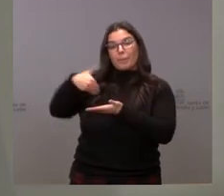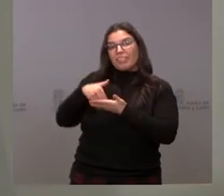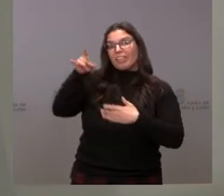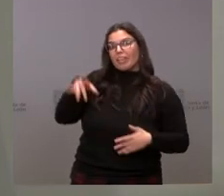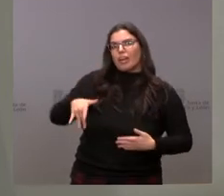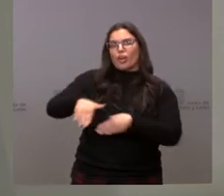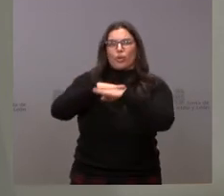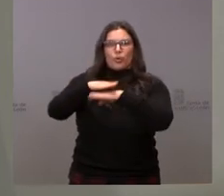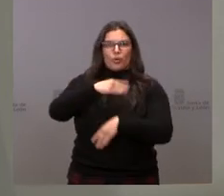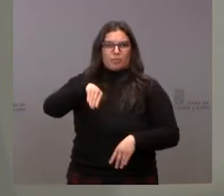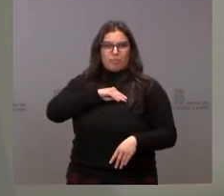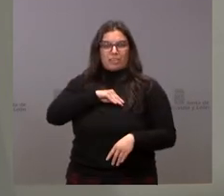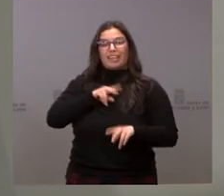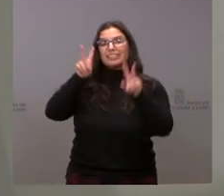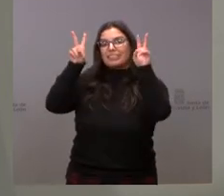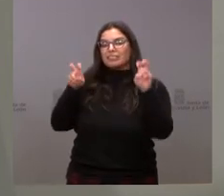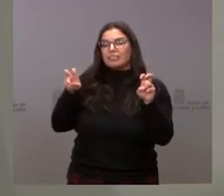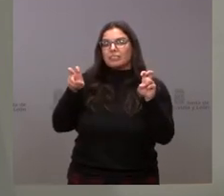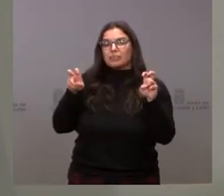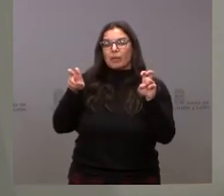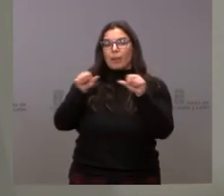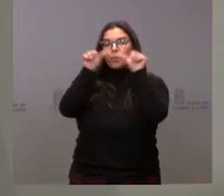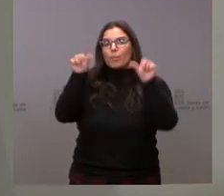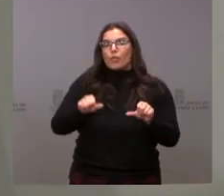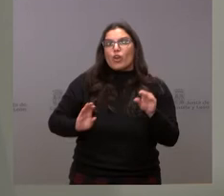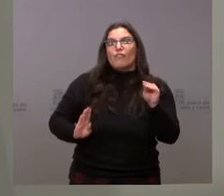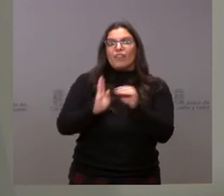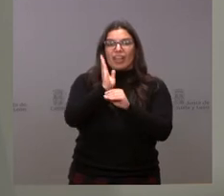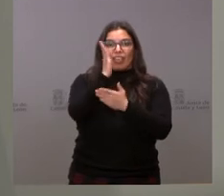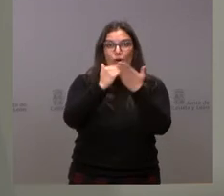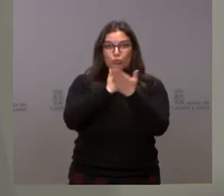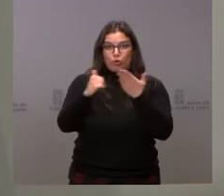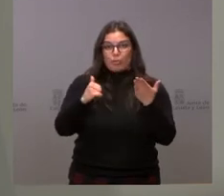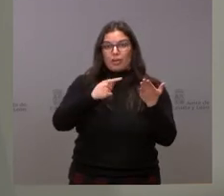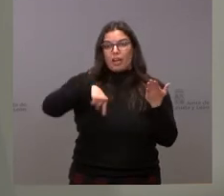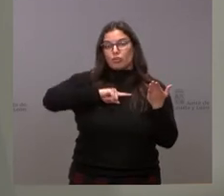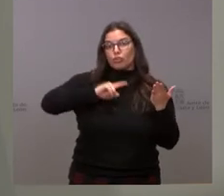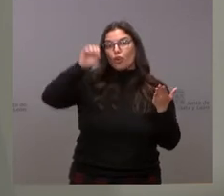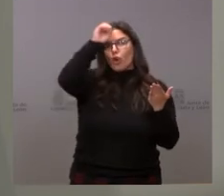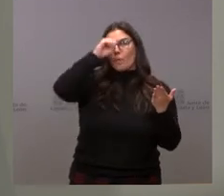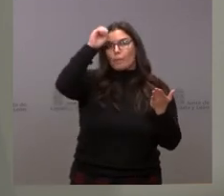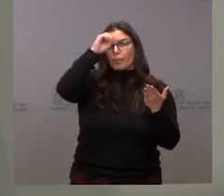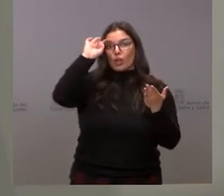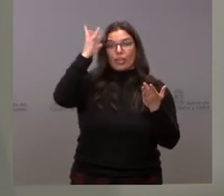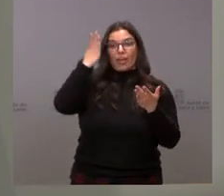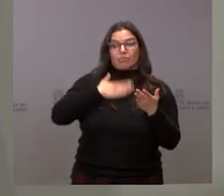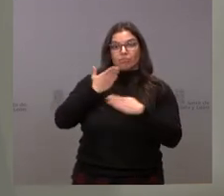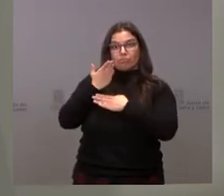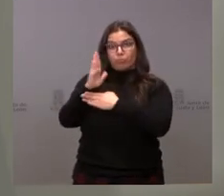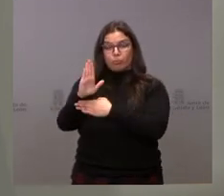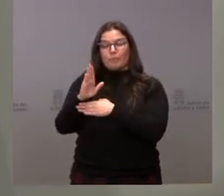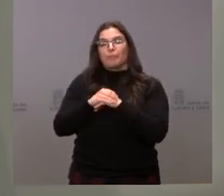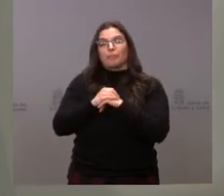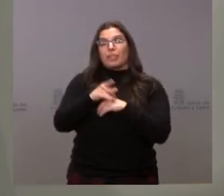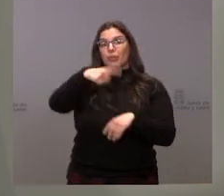del gobierno en relación con el modelo de financiación autonómica y el planteamiento que en torno al mismo hizo el gobierno saben ustedes que